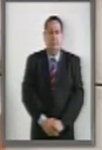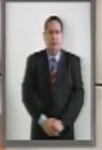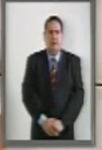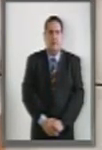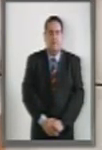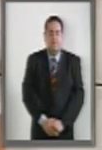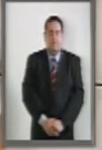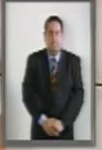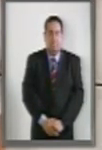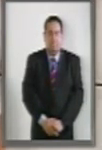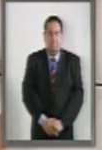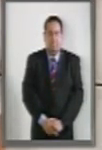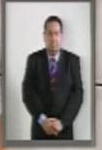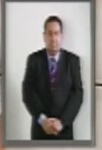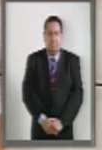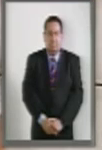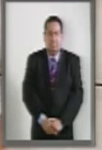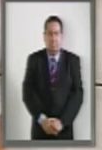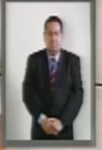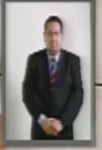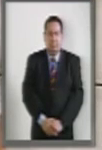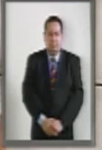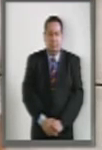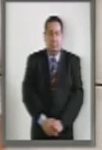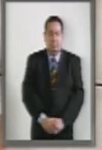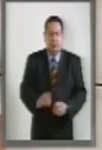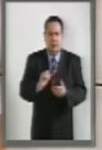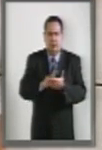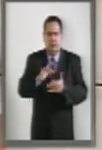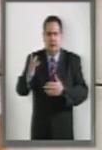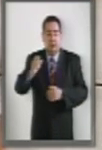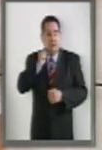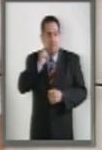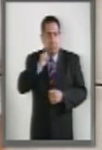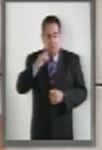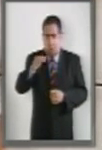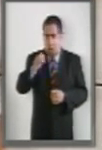Muchas gracias, senador Monreal. Senador Gerardo.